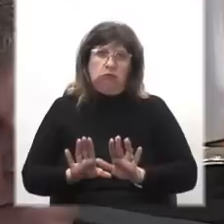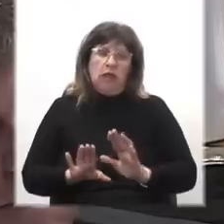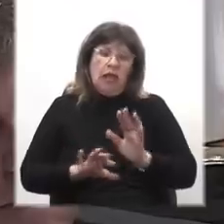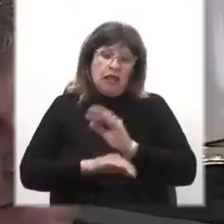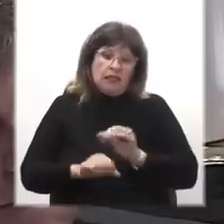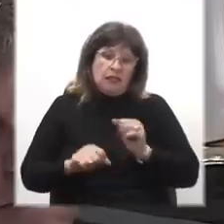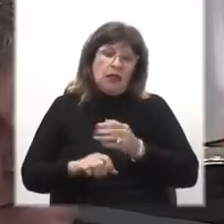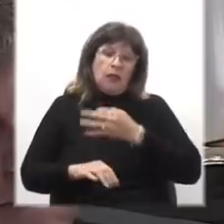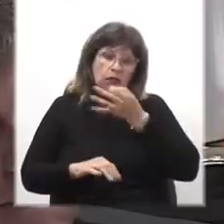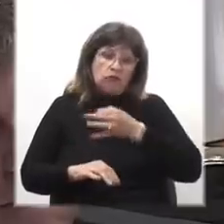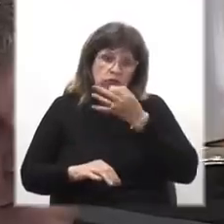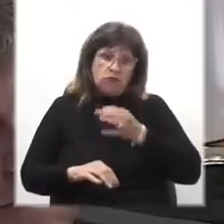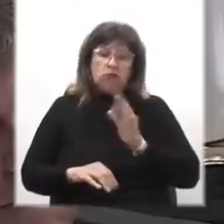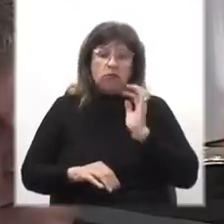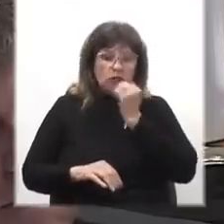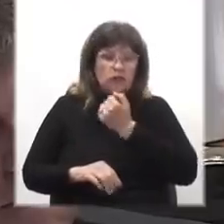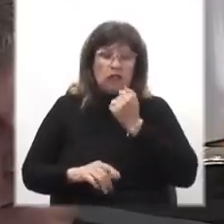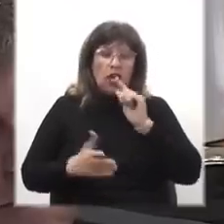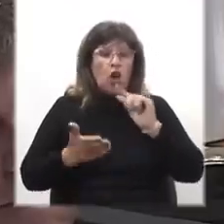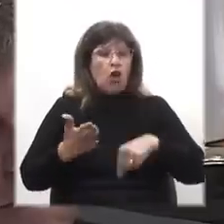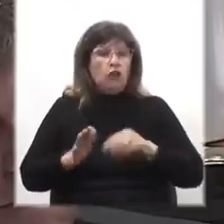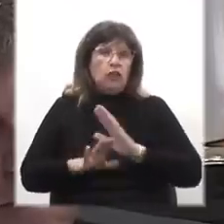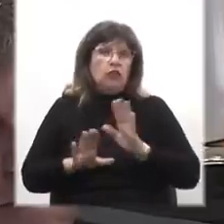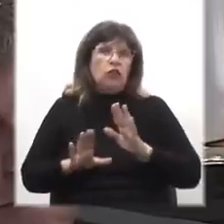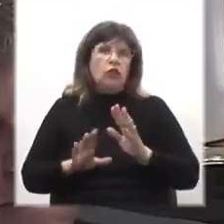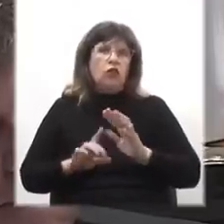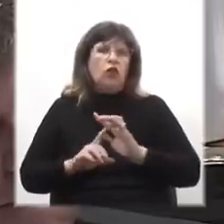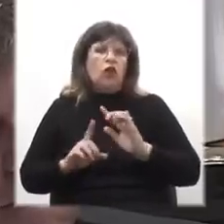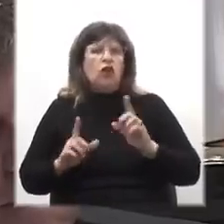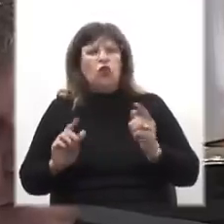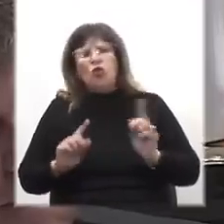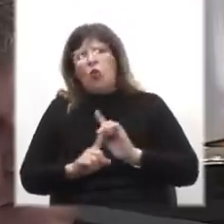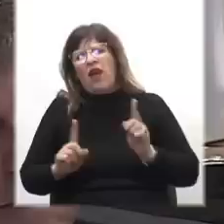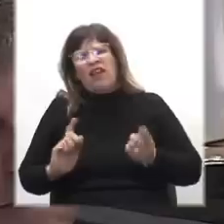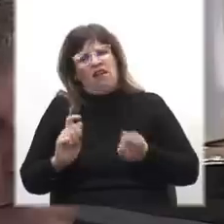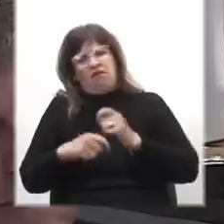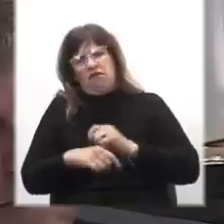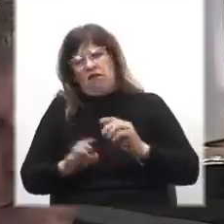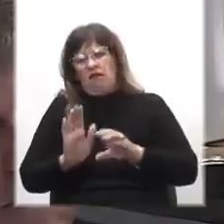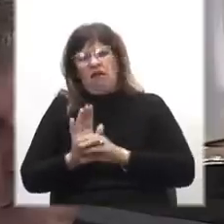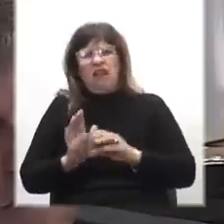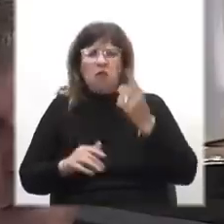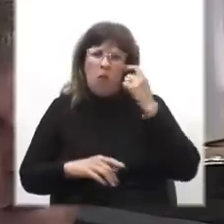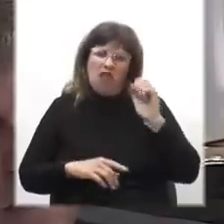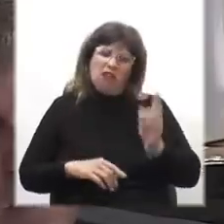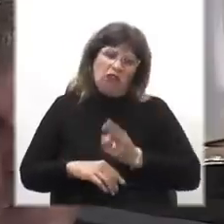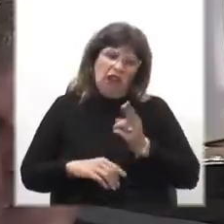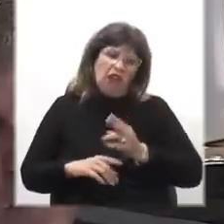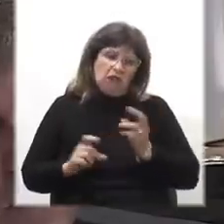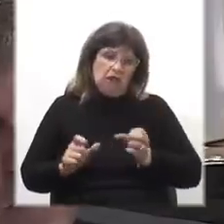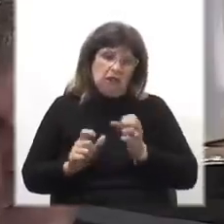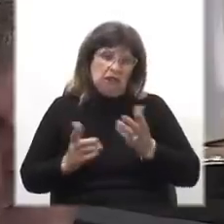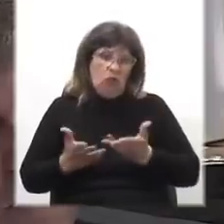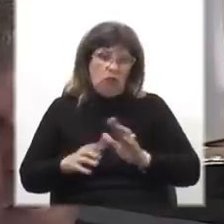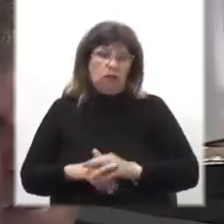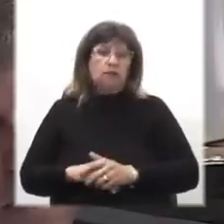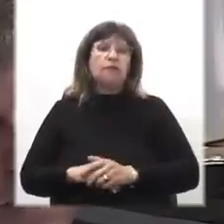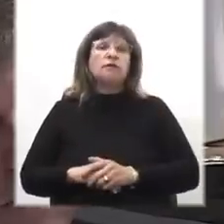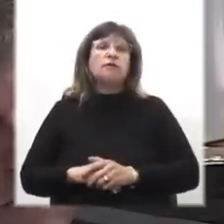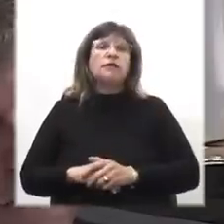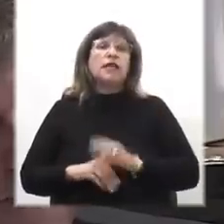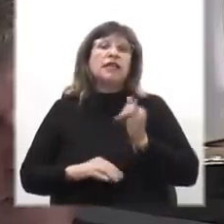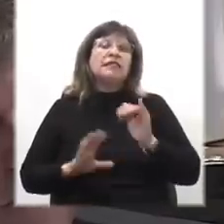podrá declarar confidencial los contratos. No hay que reformar la Constitución, no hay que hacer esos inventos raros que se están haciendo. Si